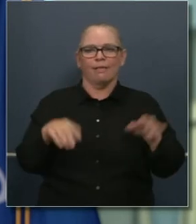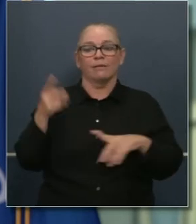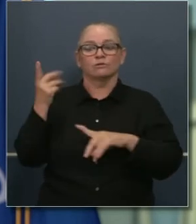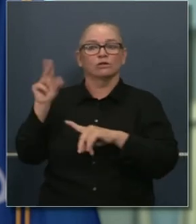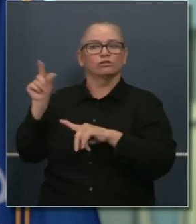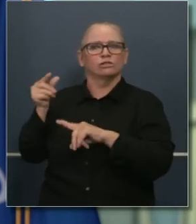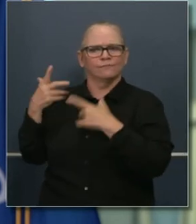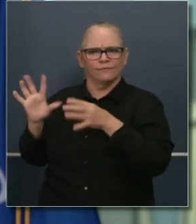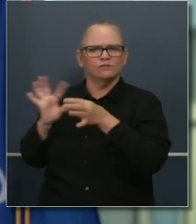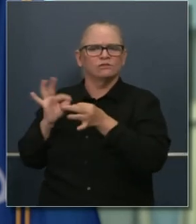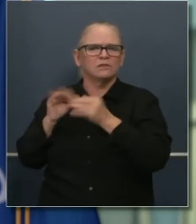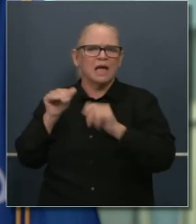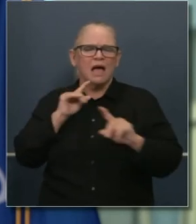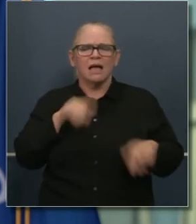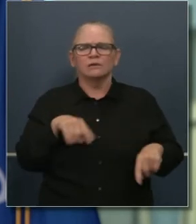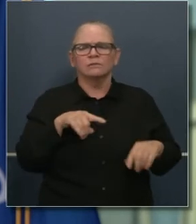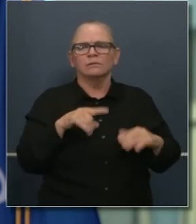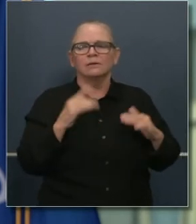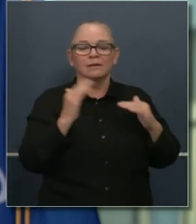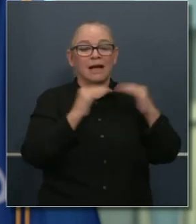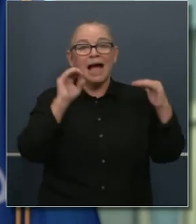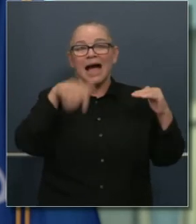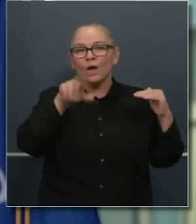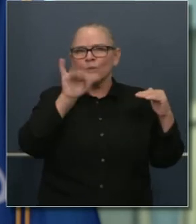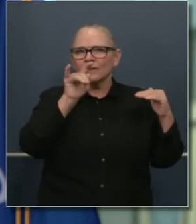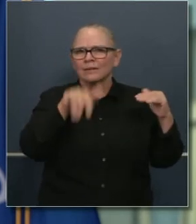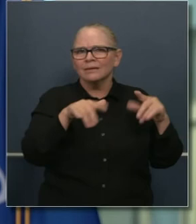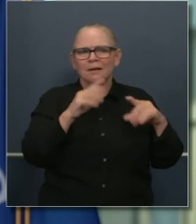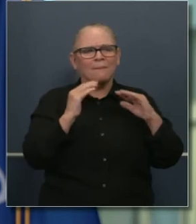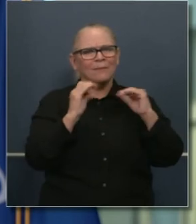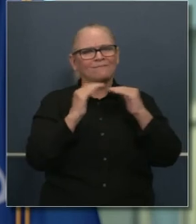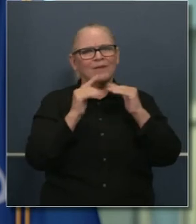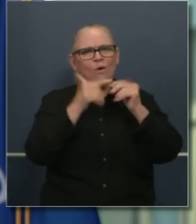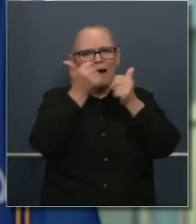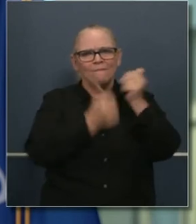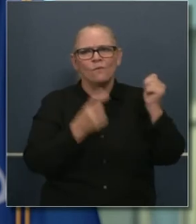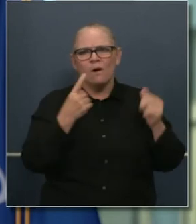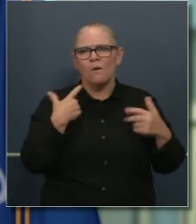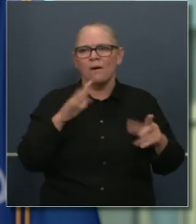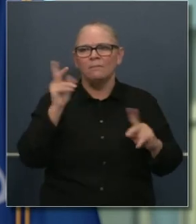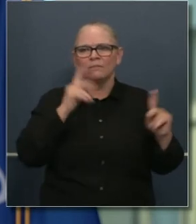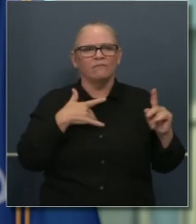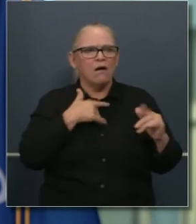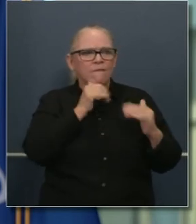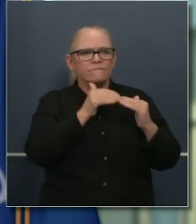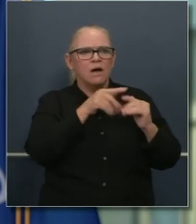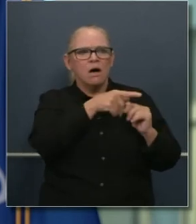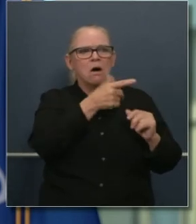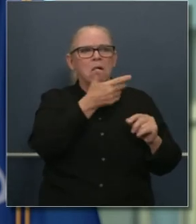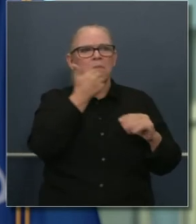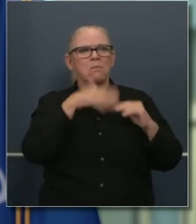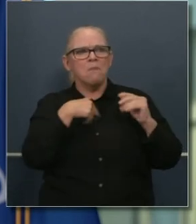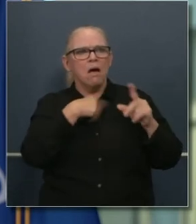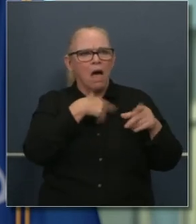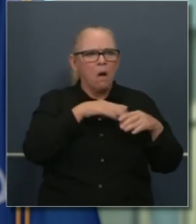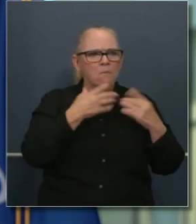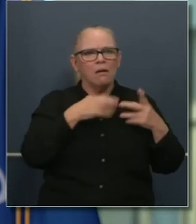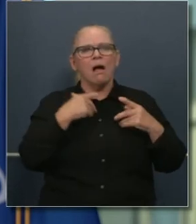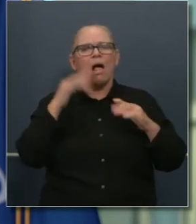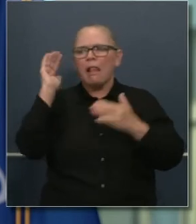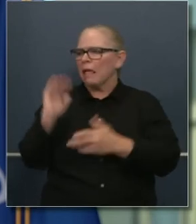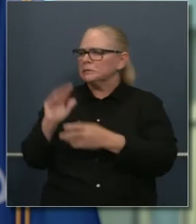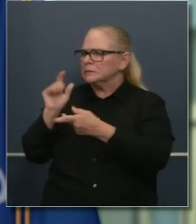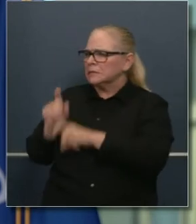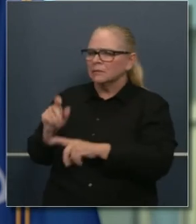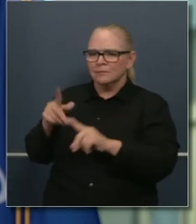gary que responda pero la equidad es fundamental aquí no queremos que la gente haga trucos con el sistema no queremos que la gente haga